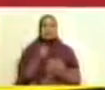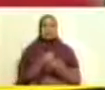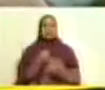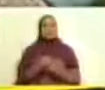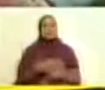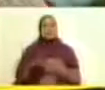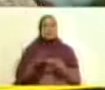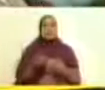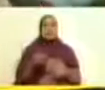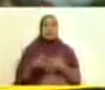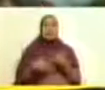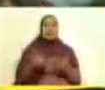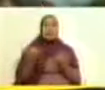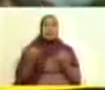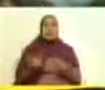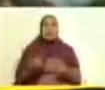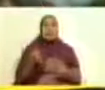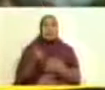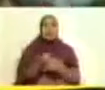de noche pega el sol.